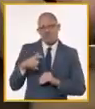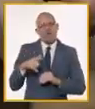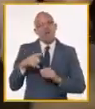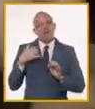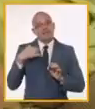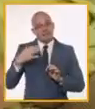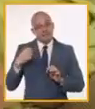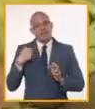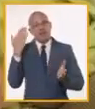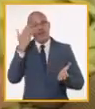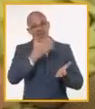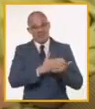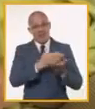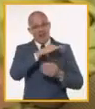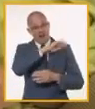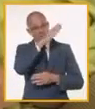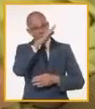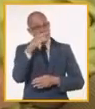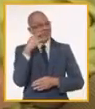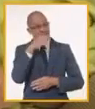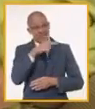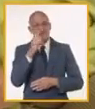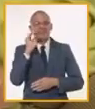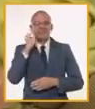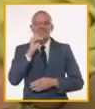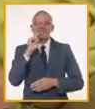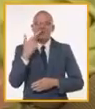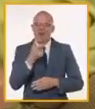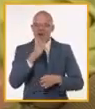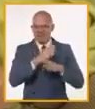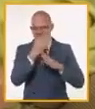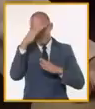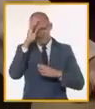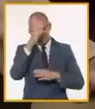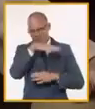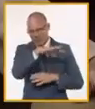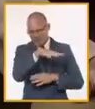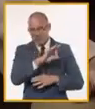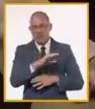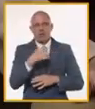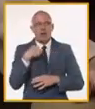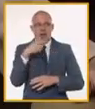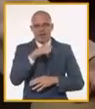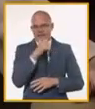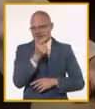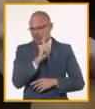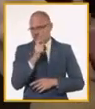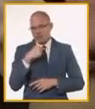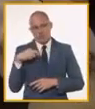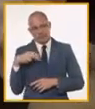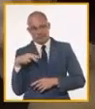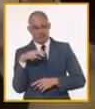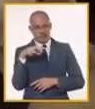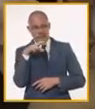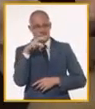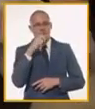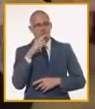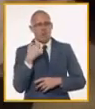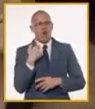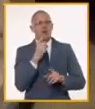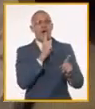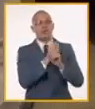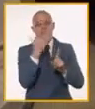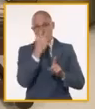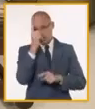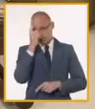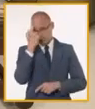busqué y fui llegando, ¿no? Entra en la columna del Che, su primer... Llegué por la parte que estaba el Che, porque ellos se dividieron, tú sabes, uno